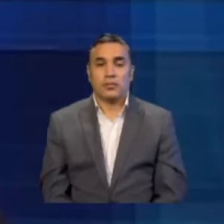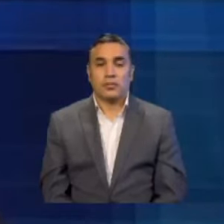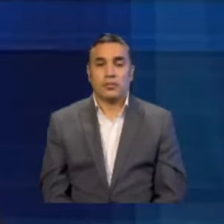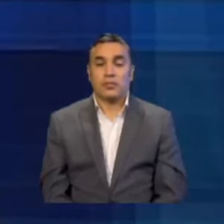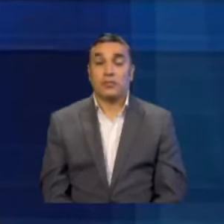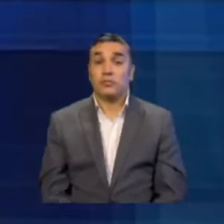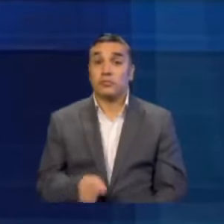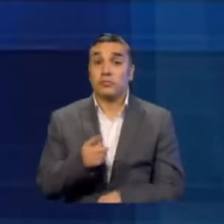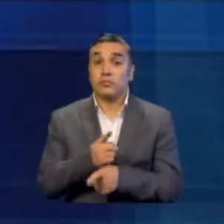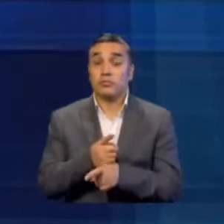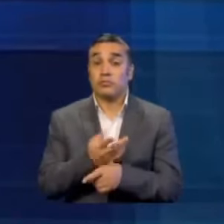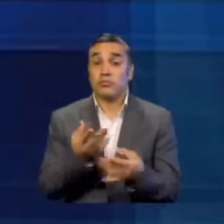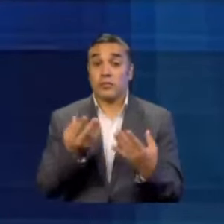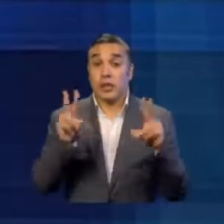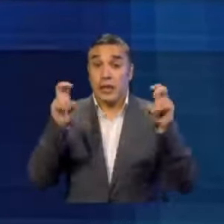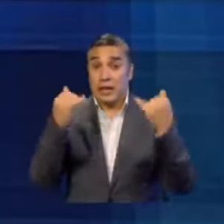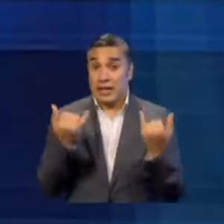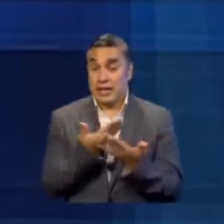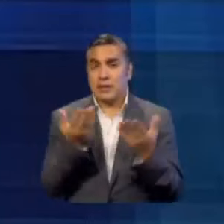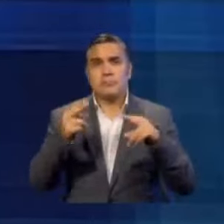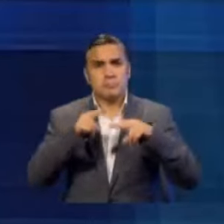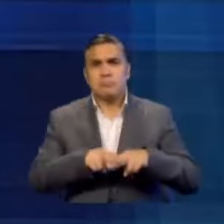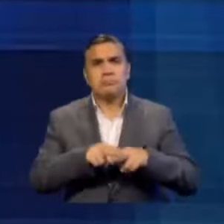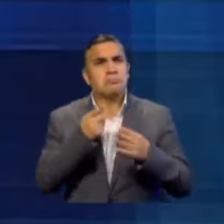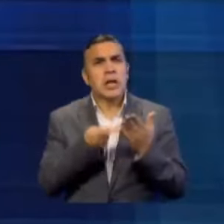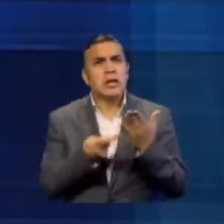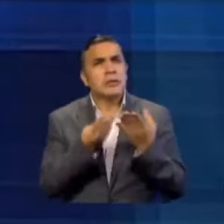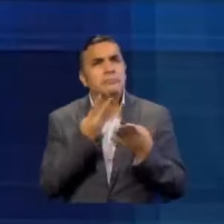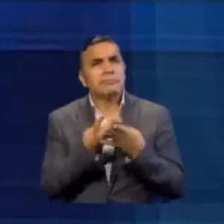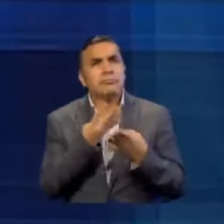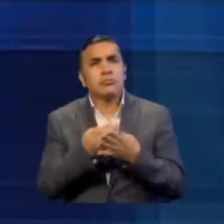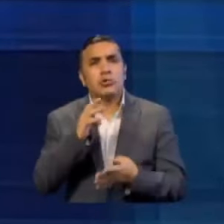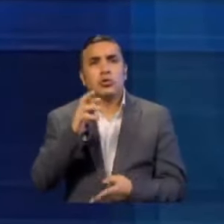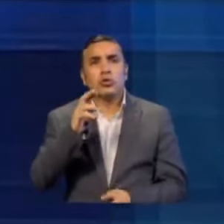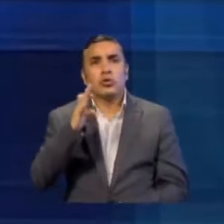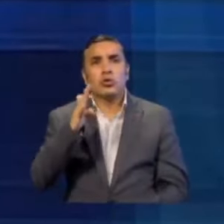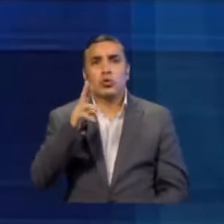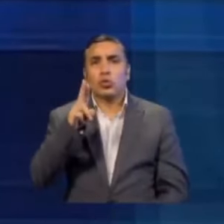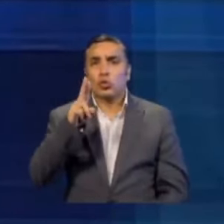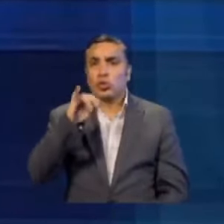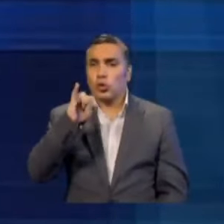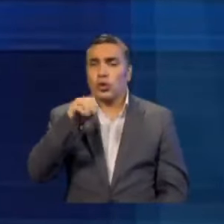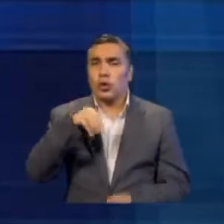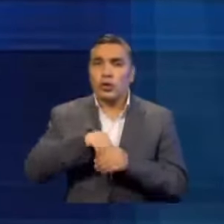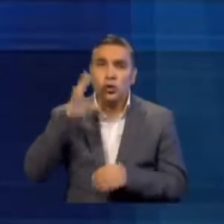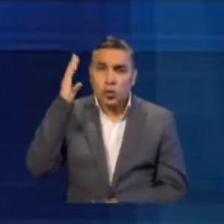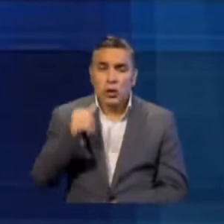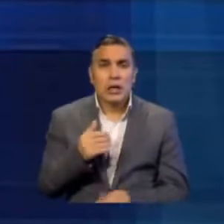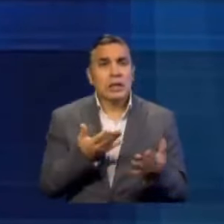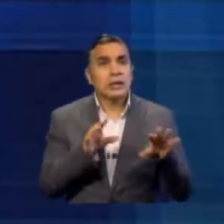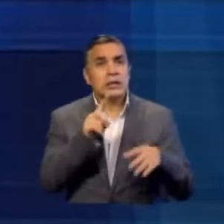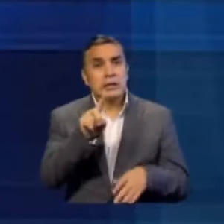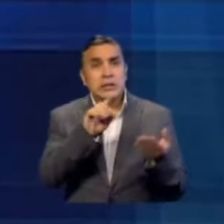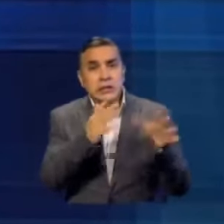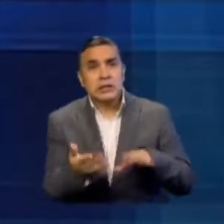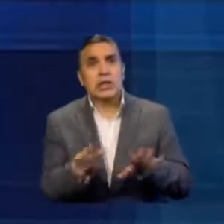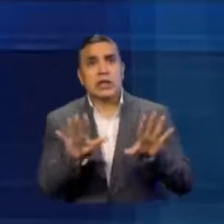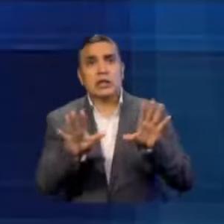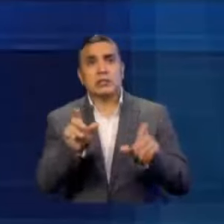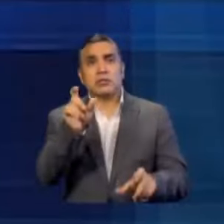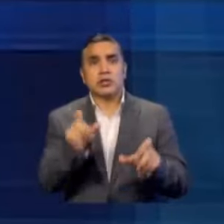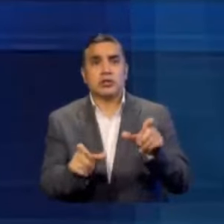Y a propósito de estos temas, amigos, revisemos qué ha pasado en la cárcel de Turi en Cuenca, donde se reportan al menos 10 asesinatos.